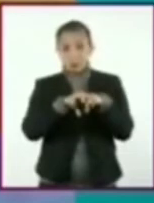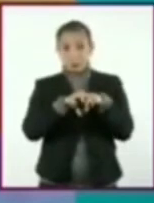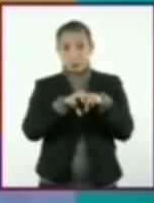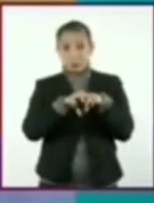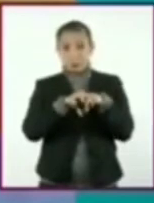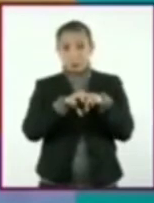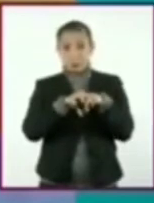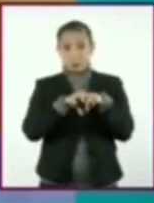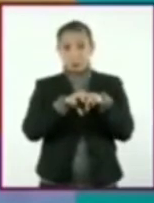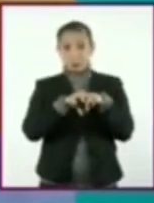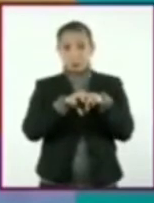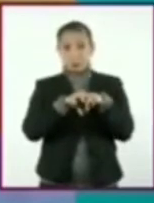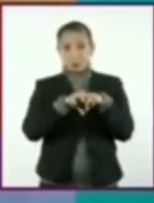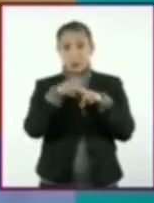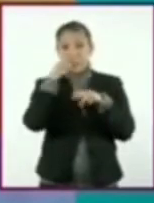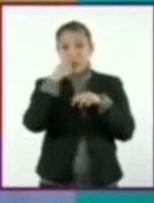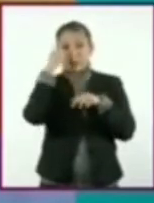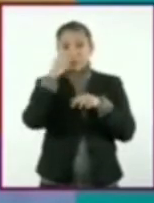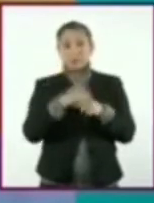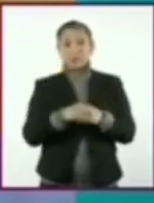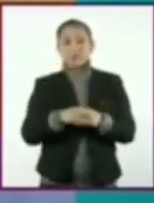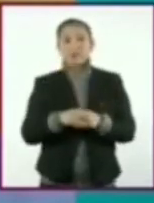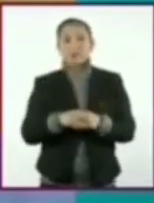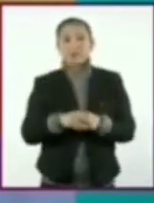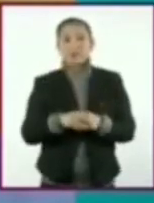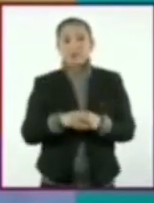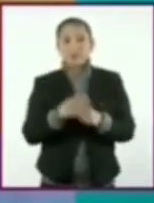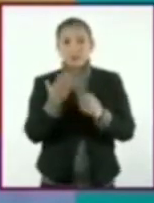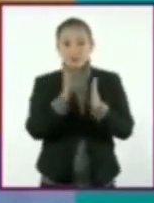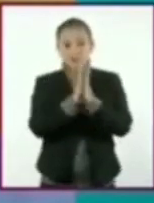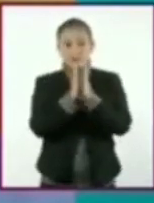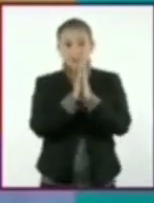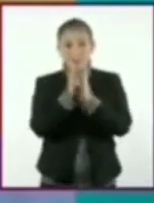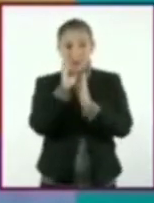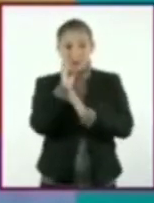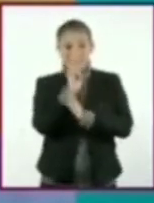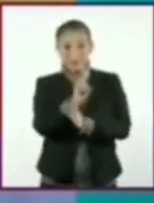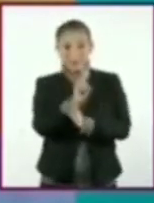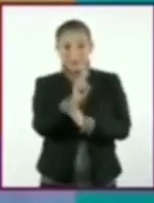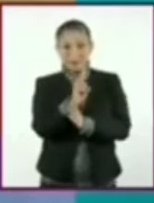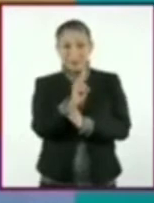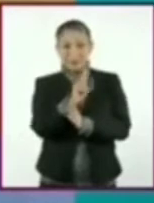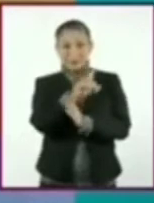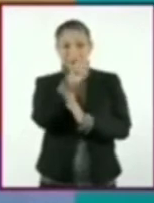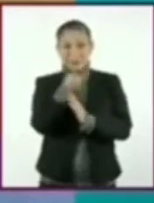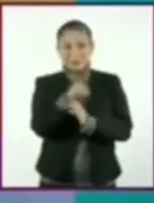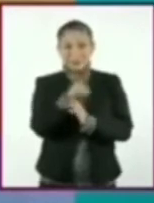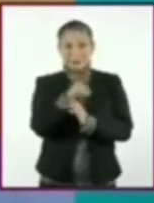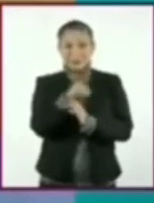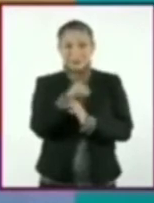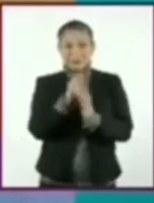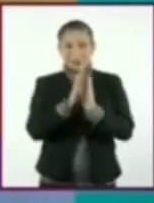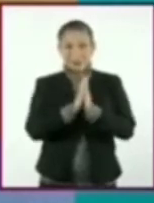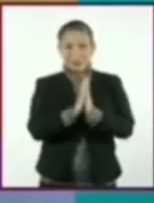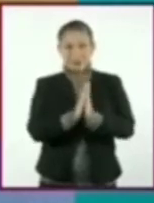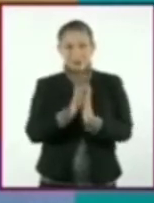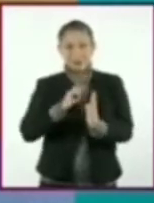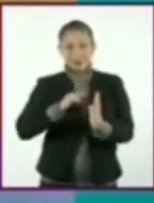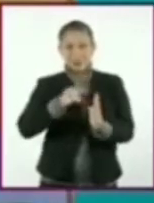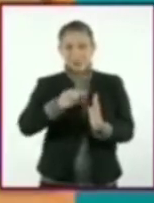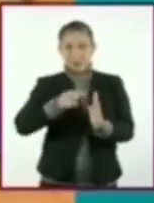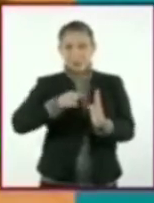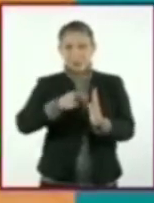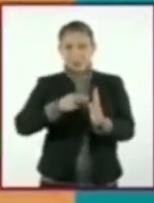te sientas en postura fácil, y fíjate, juntas tus palmas, las separas del pecho unos 20,